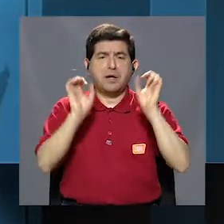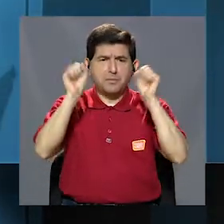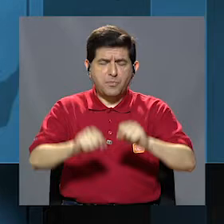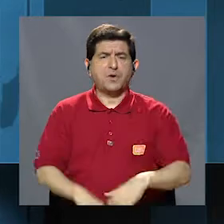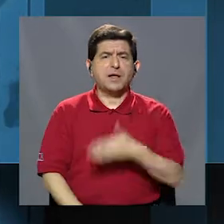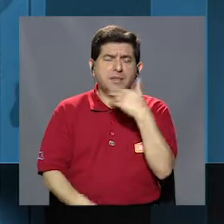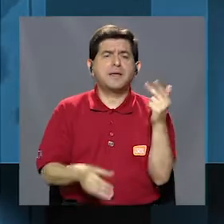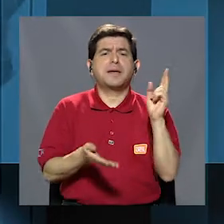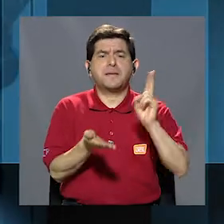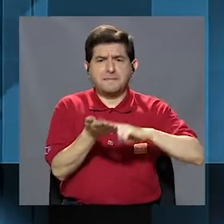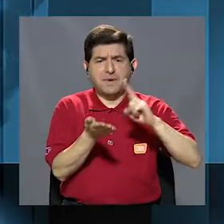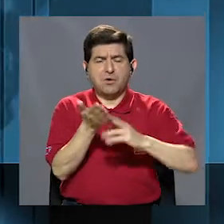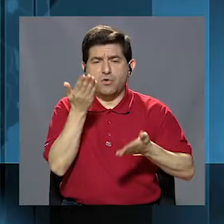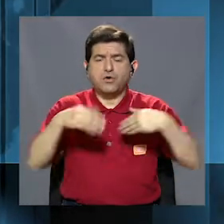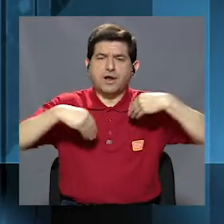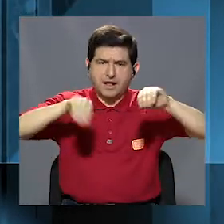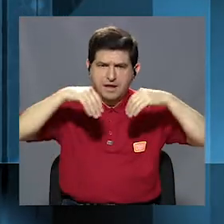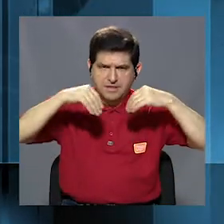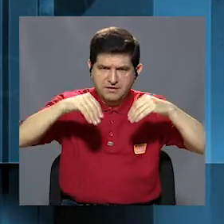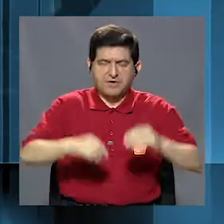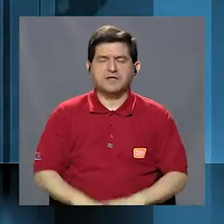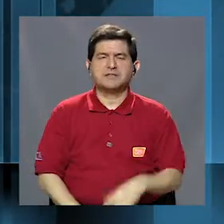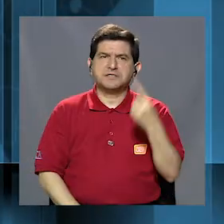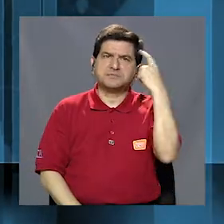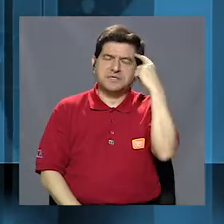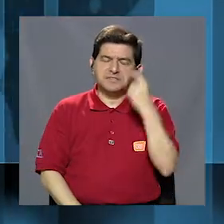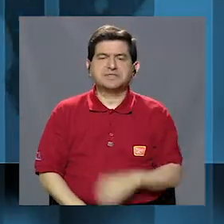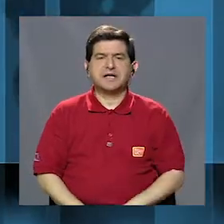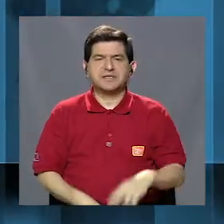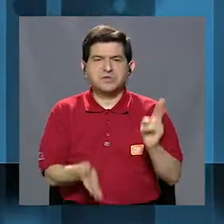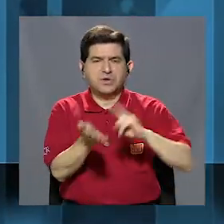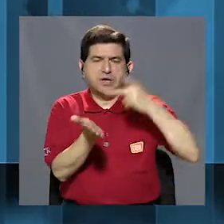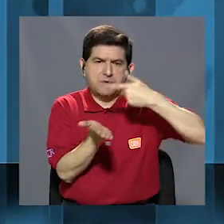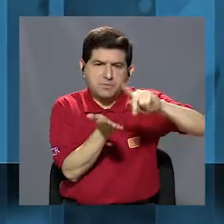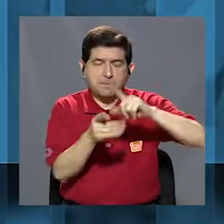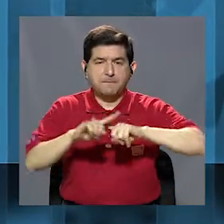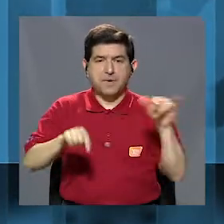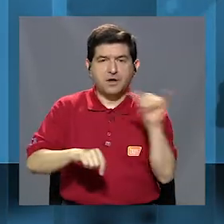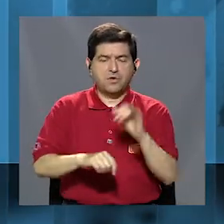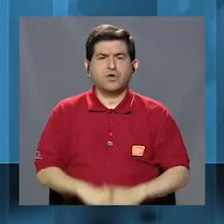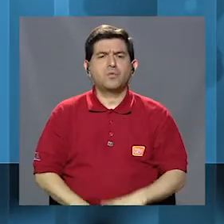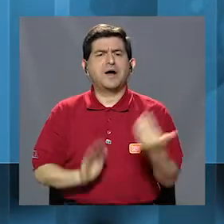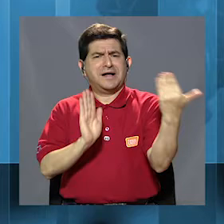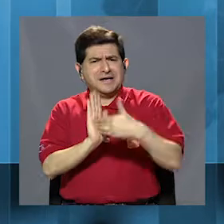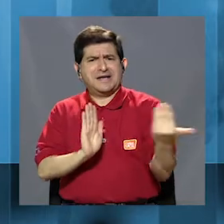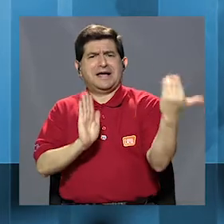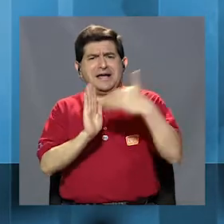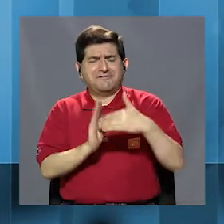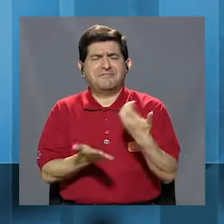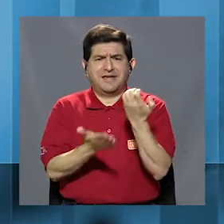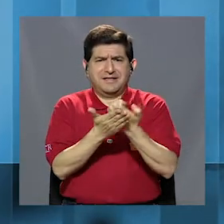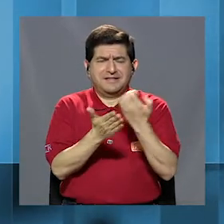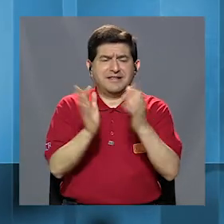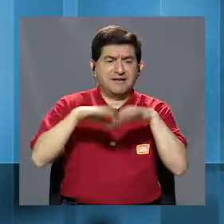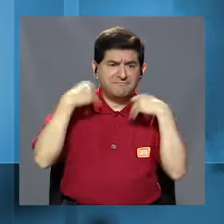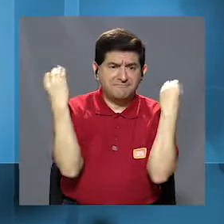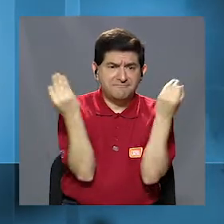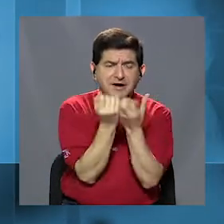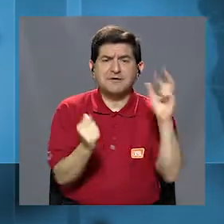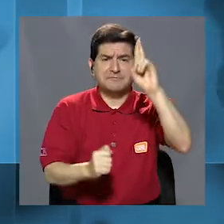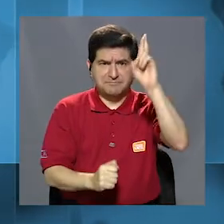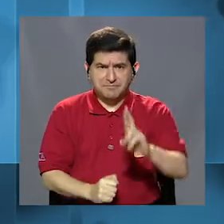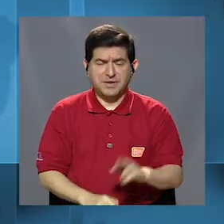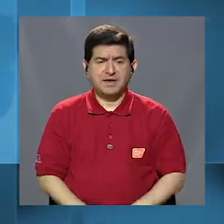podrá ser un mejor impuesto que el de ventas para efectos tributarios, pero es también un severo golpe para el bolsillo de las